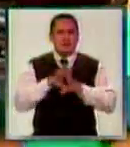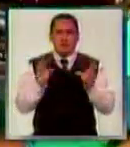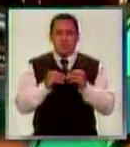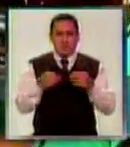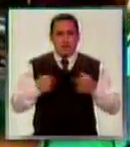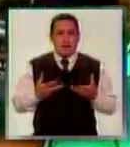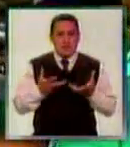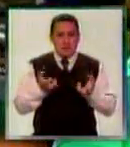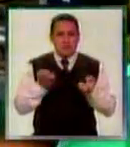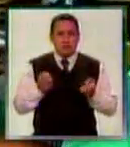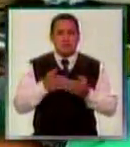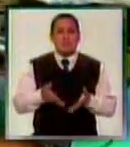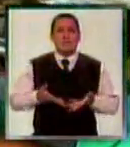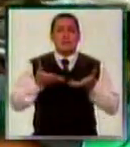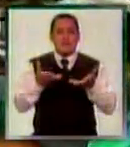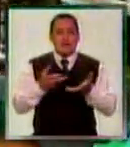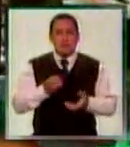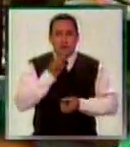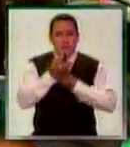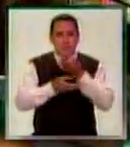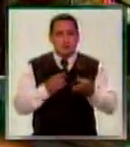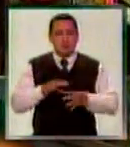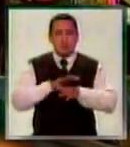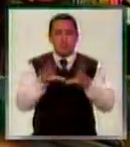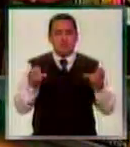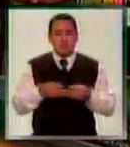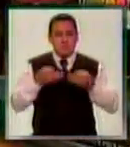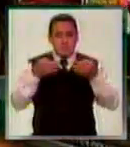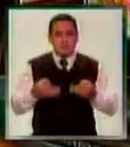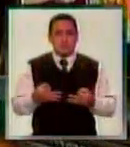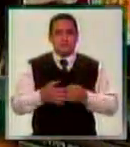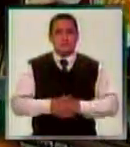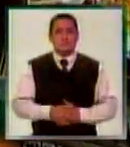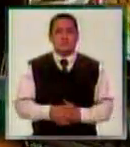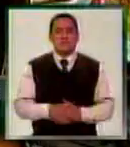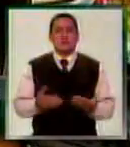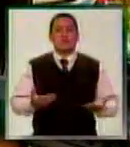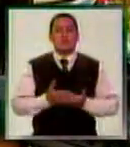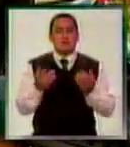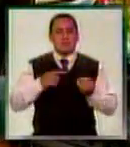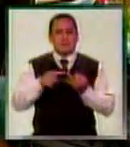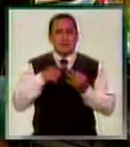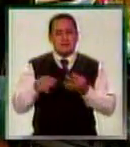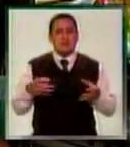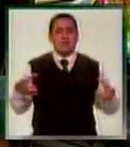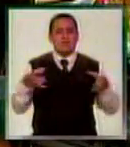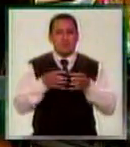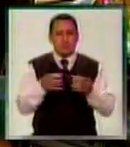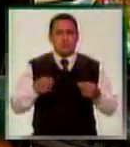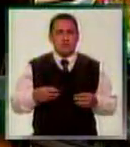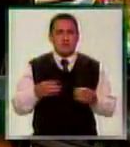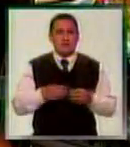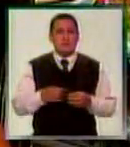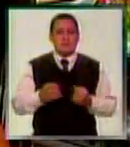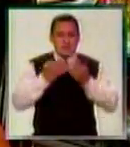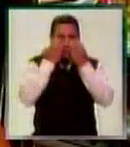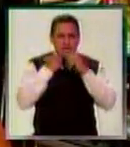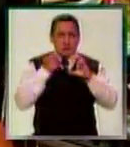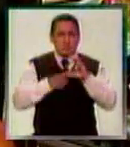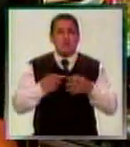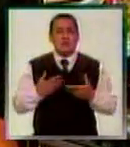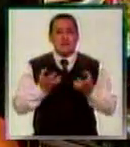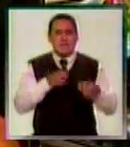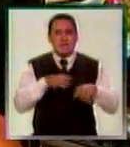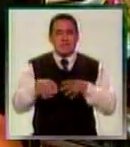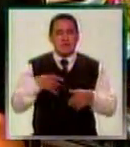intención de enviar un mensaje claro y preciso en este momento, donde fuerzas vinculadas al terrorismo están tratando de